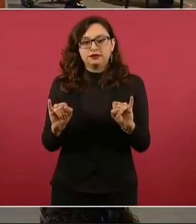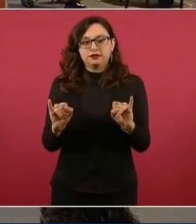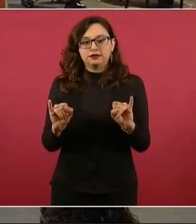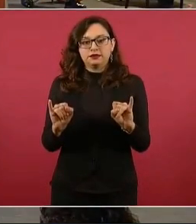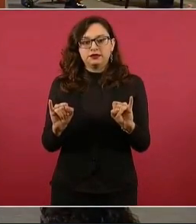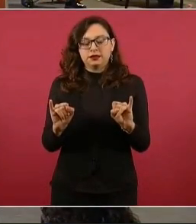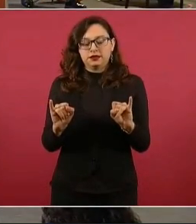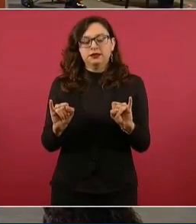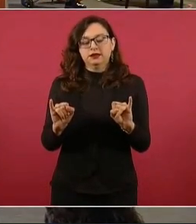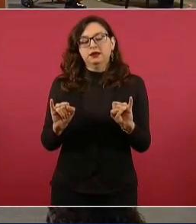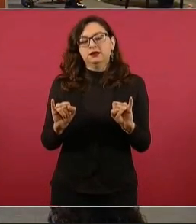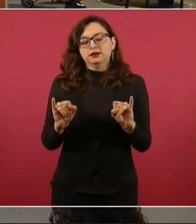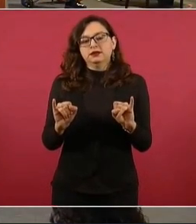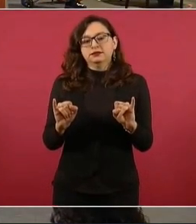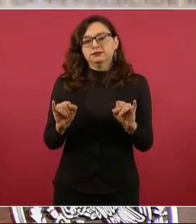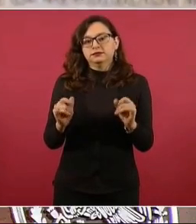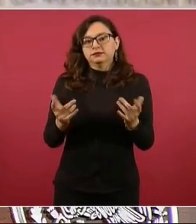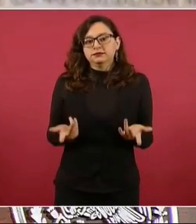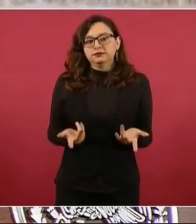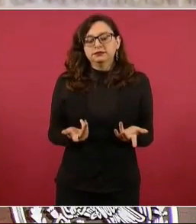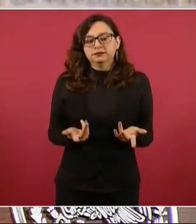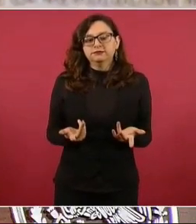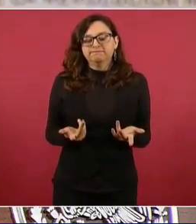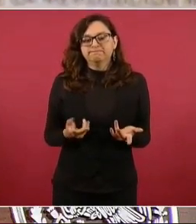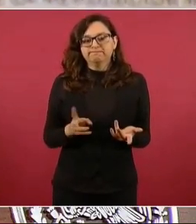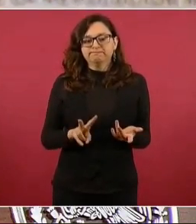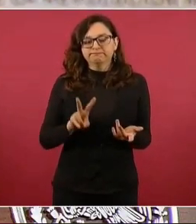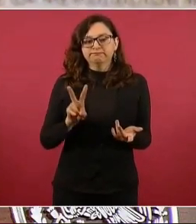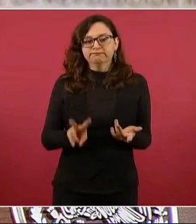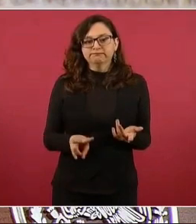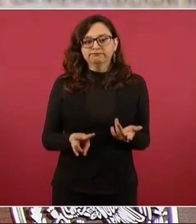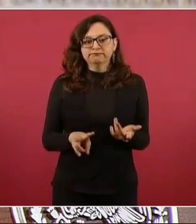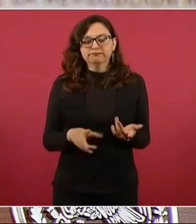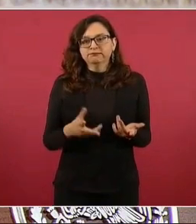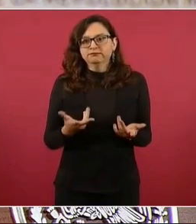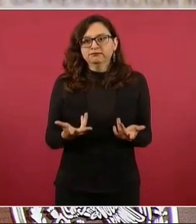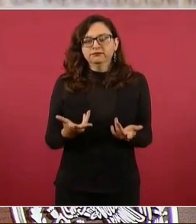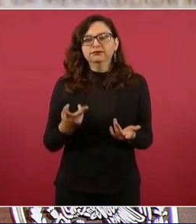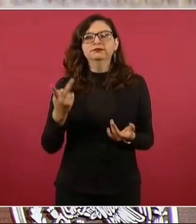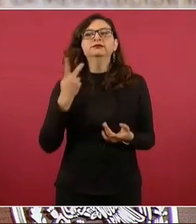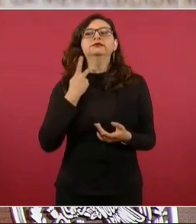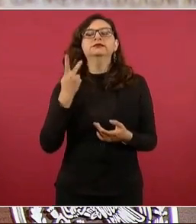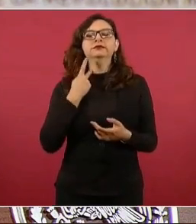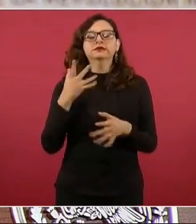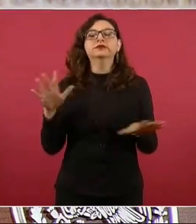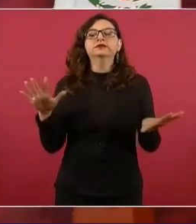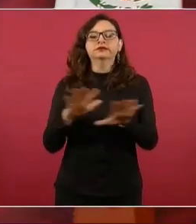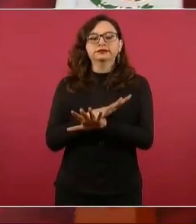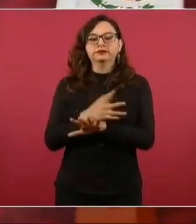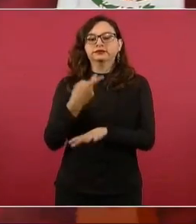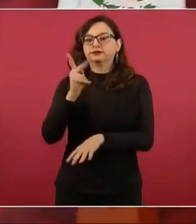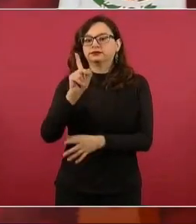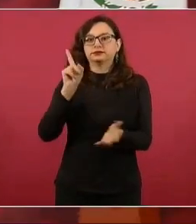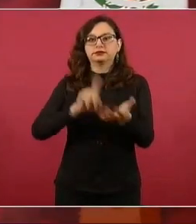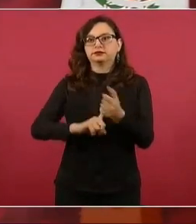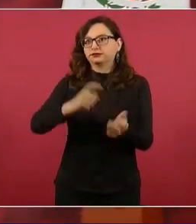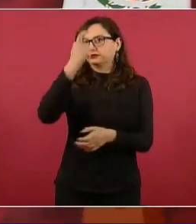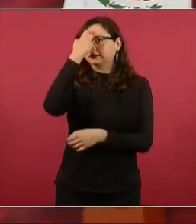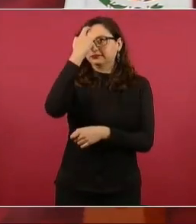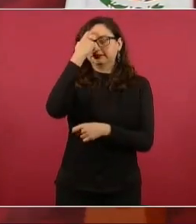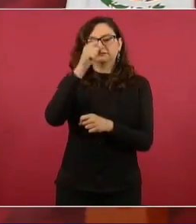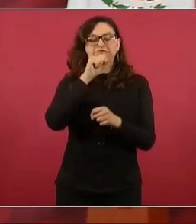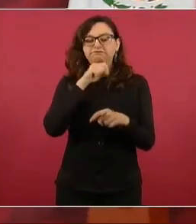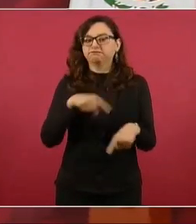porque la verdad no cambiaron las estructuras de control y de